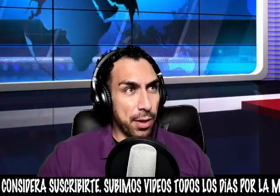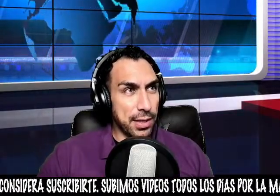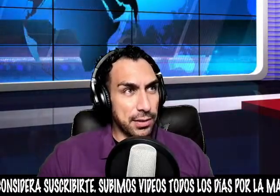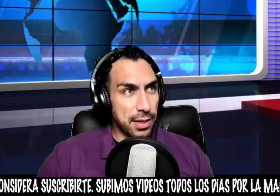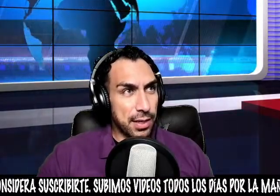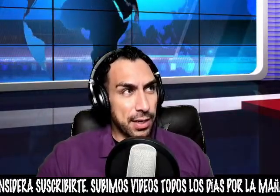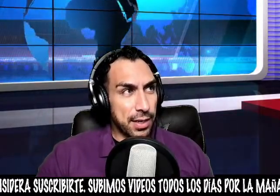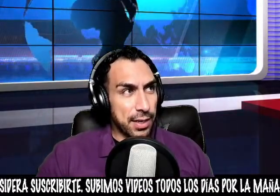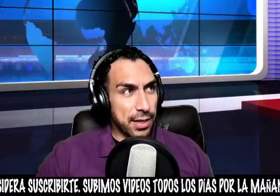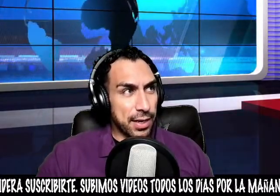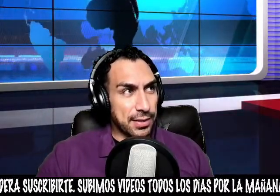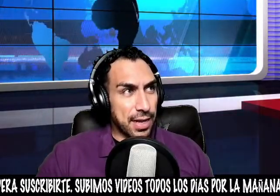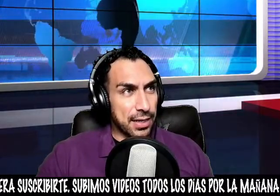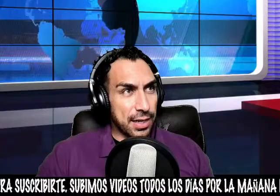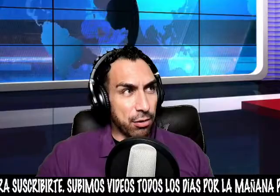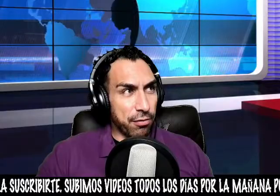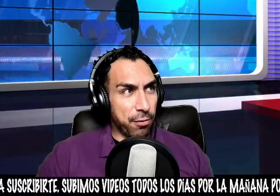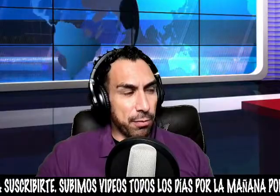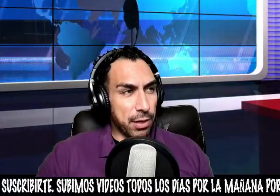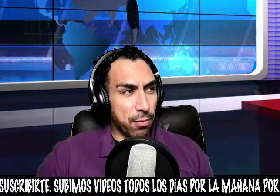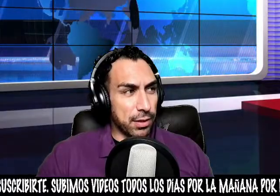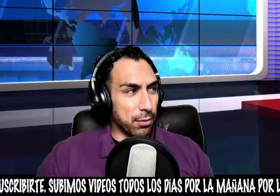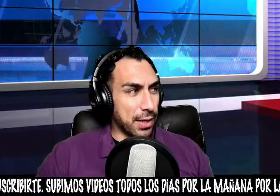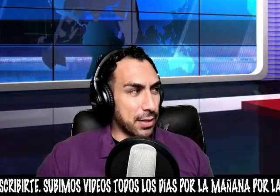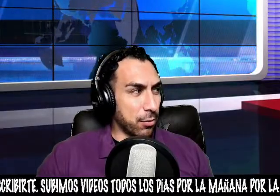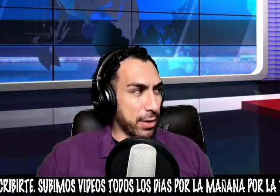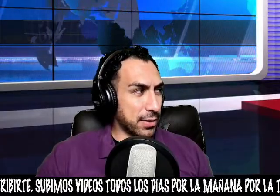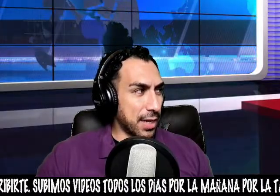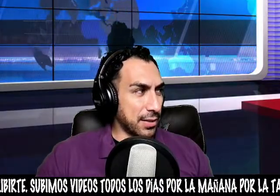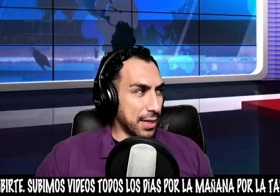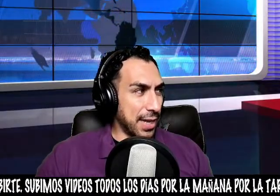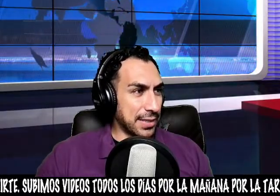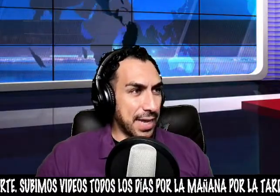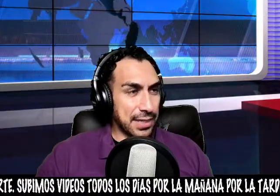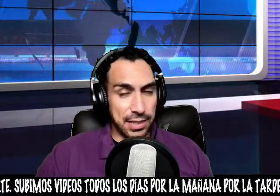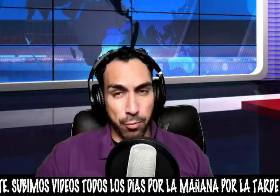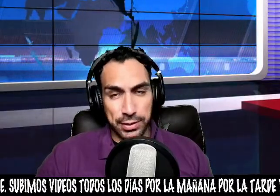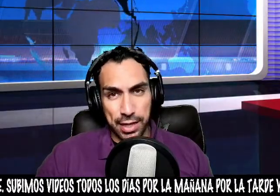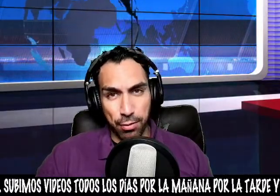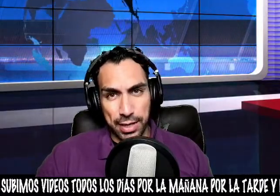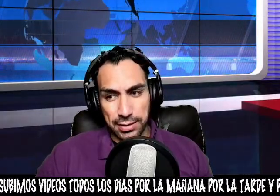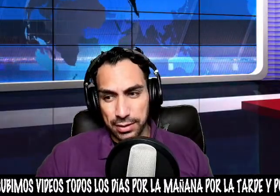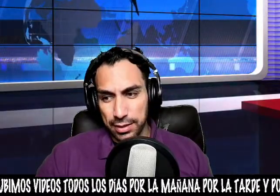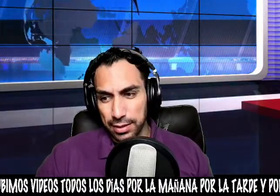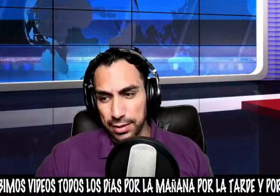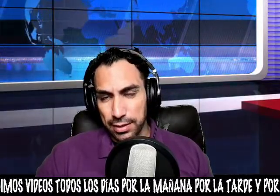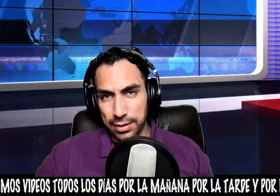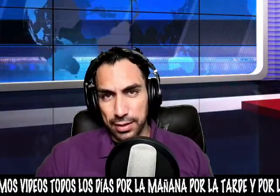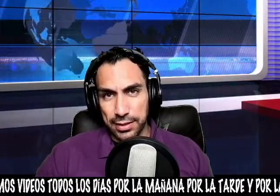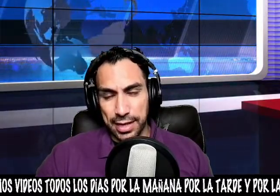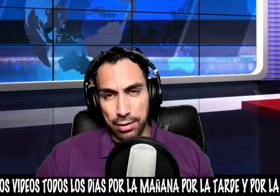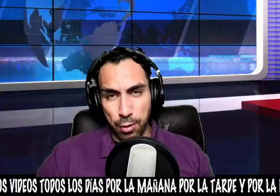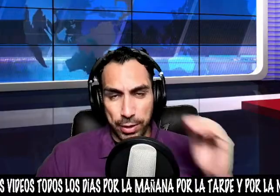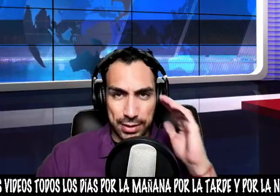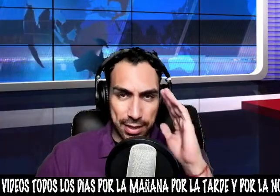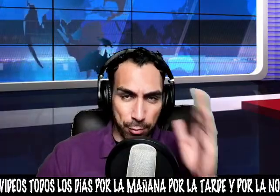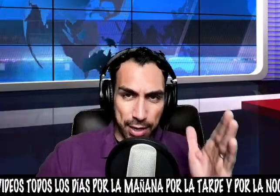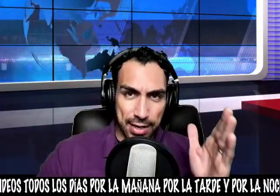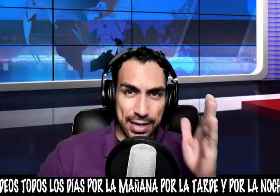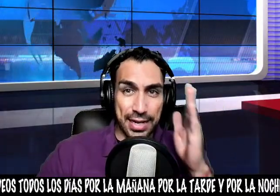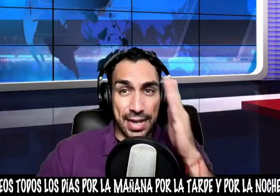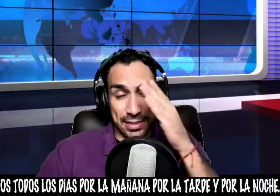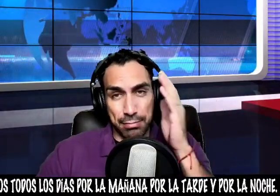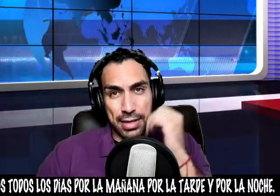a ver, ¿cómo puedes estar inconforme cuando las encuestas y las casas encuestadoras, en este caso la encuesta